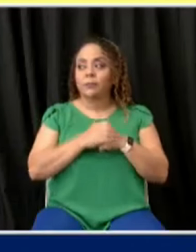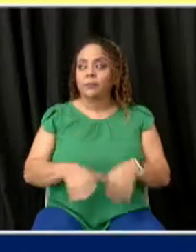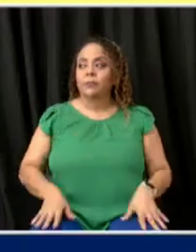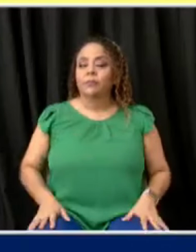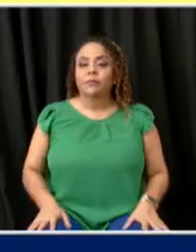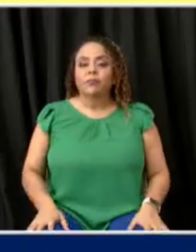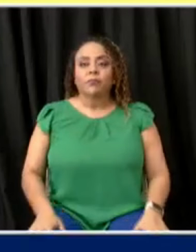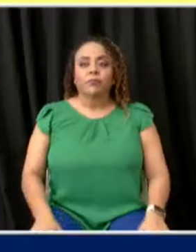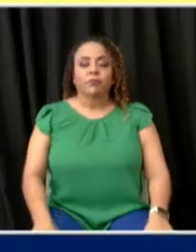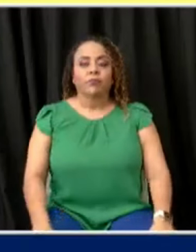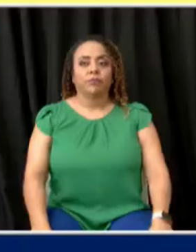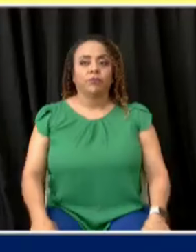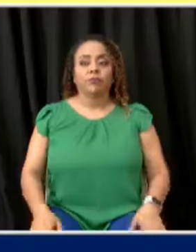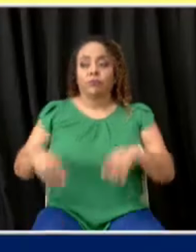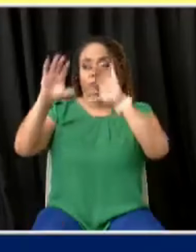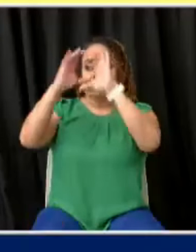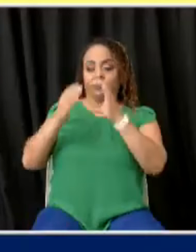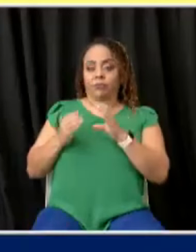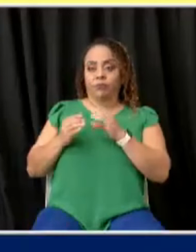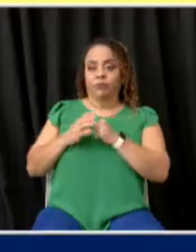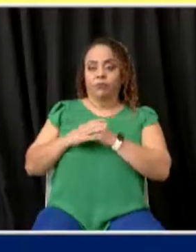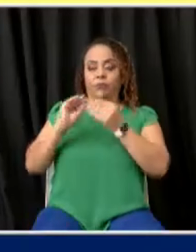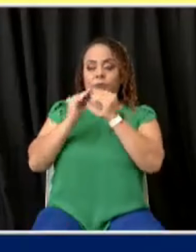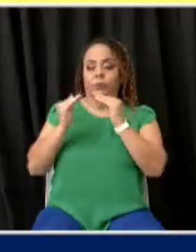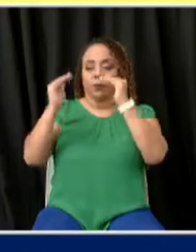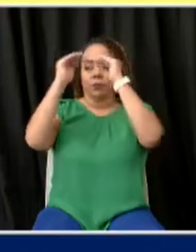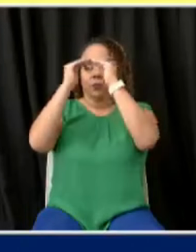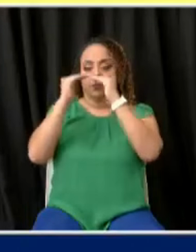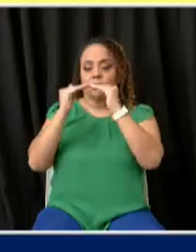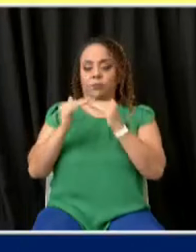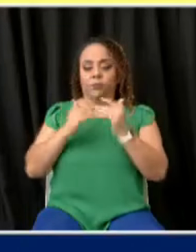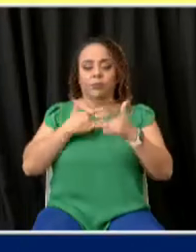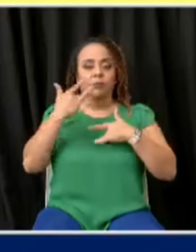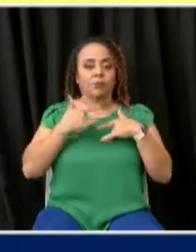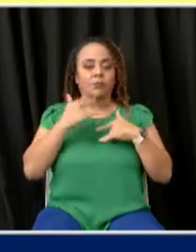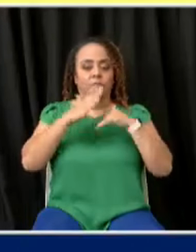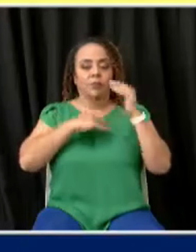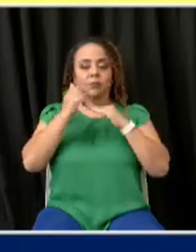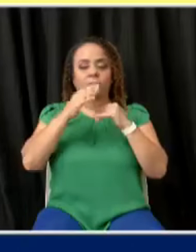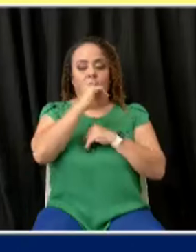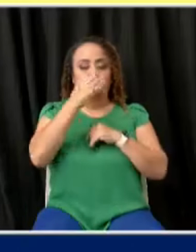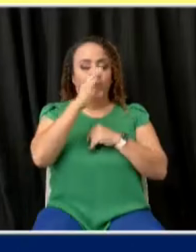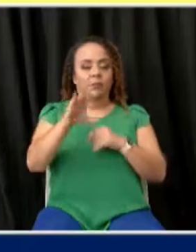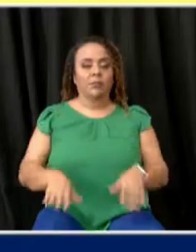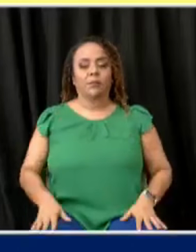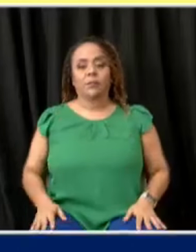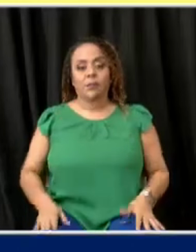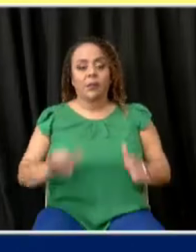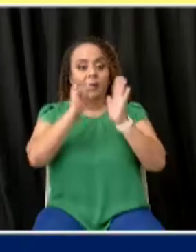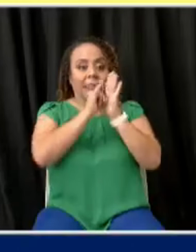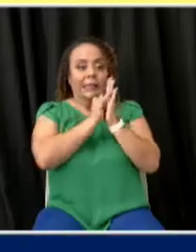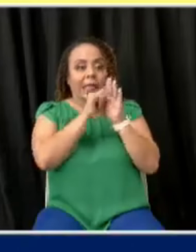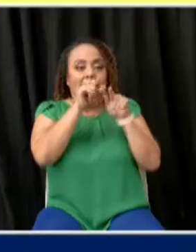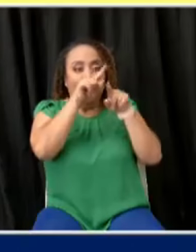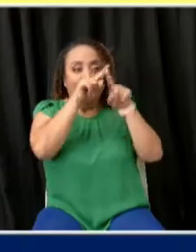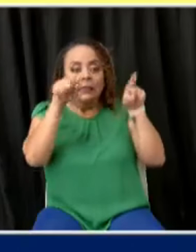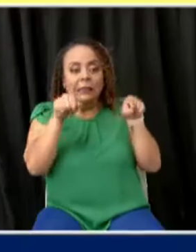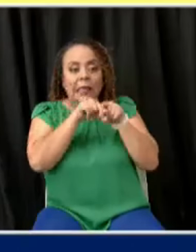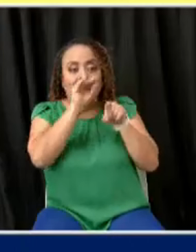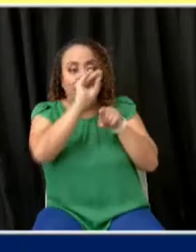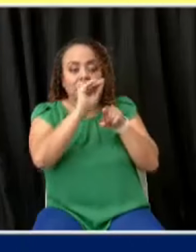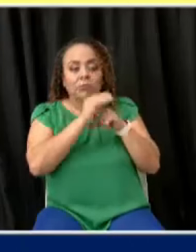la clasificación, la escala de percepción de comodidad al calor, que es esa escalita que se las puse ahí,